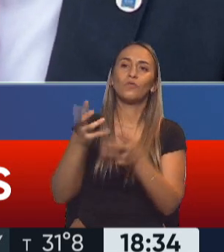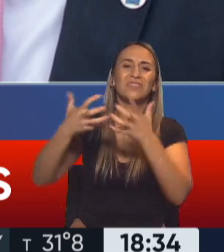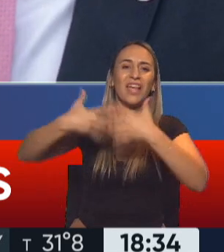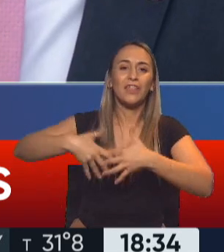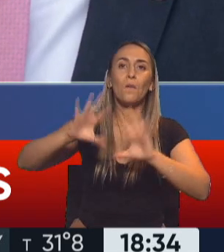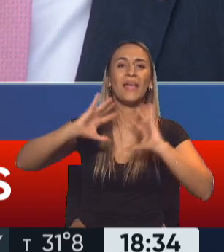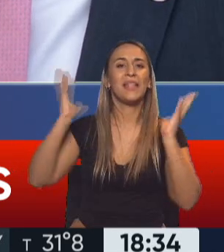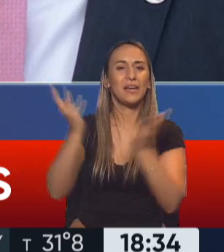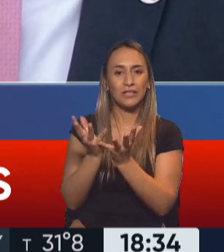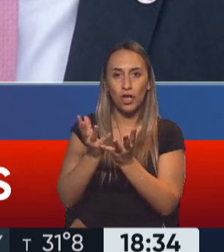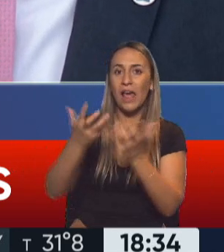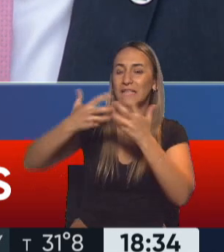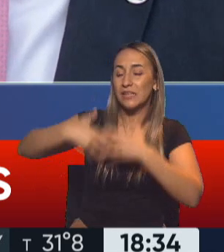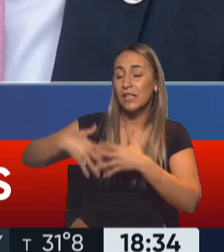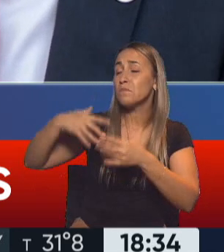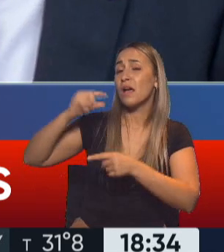podemos estar